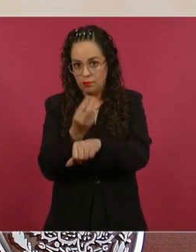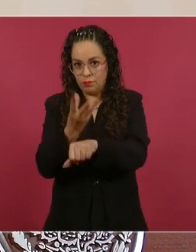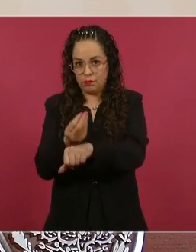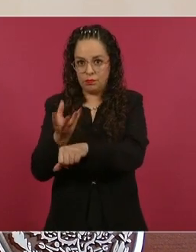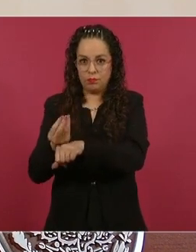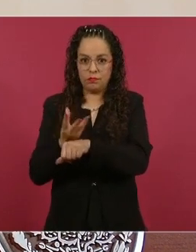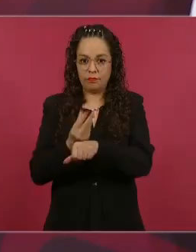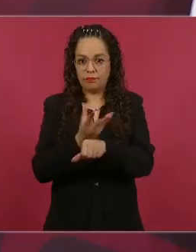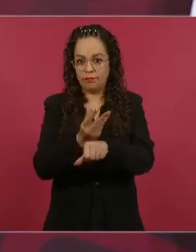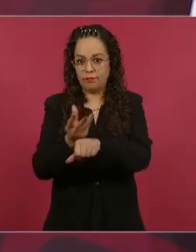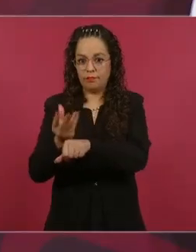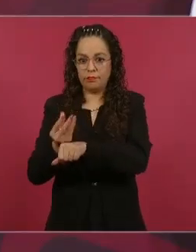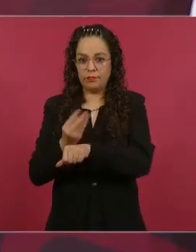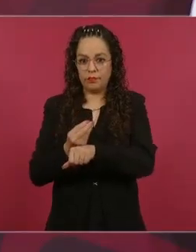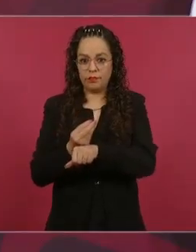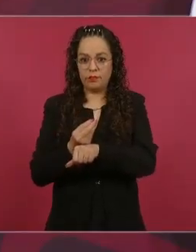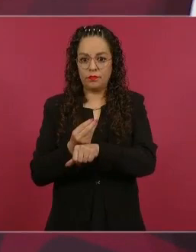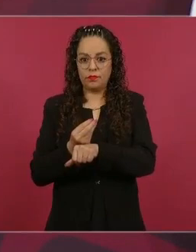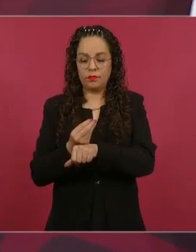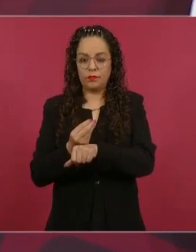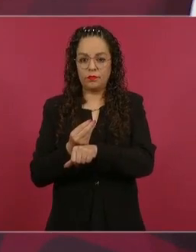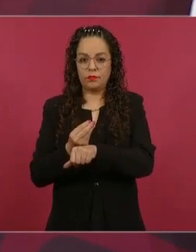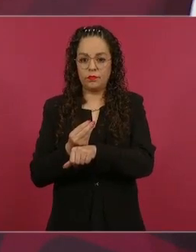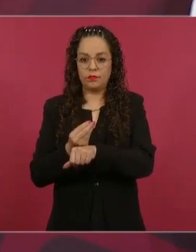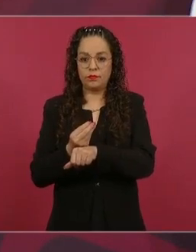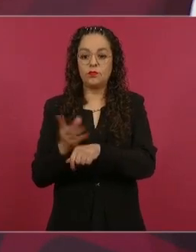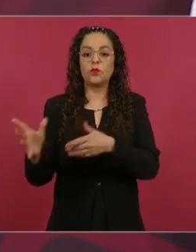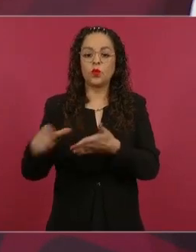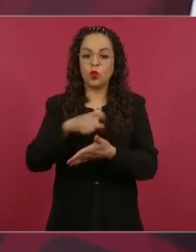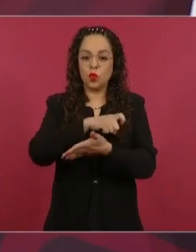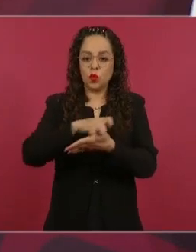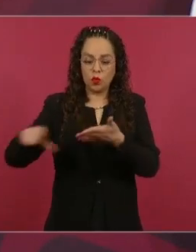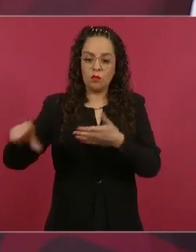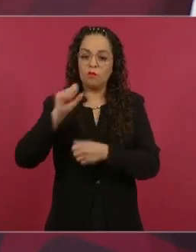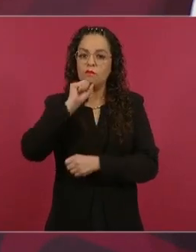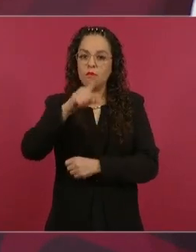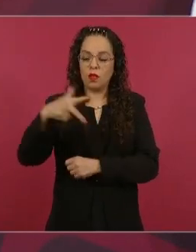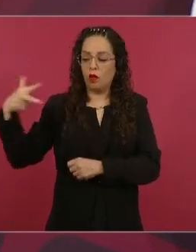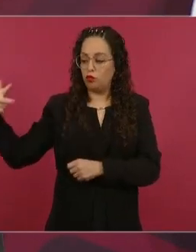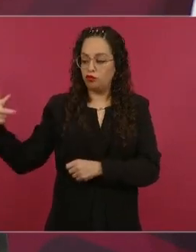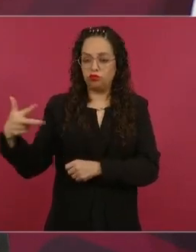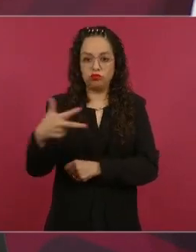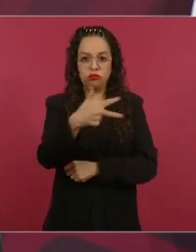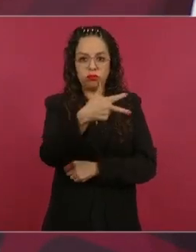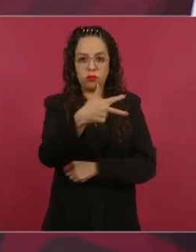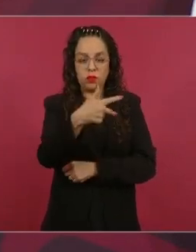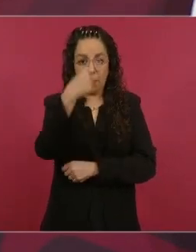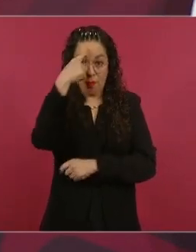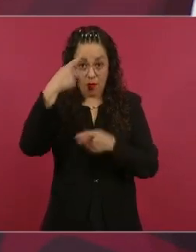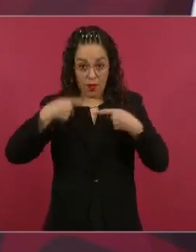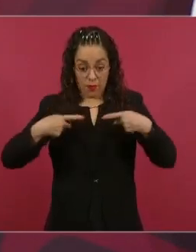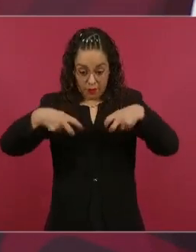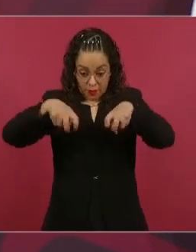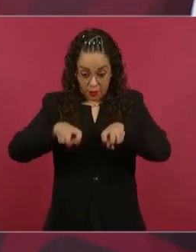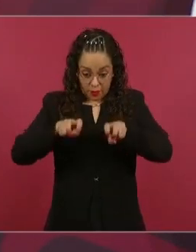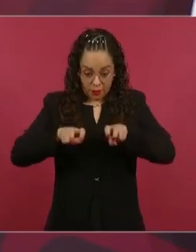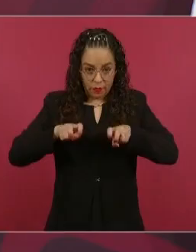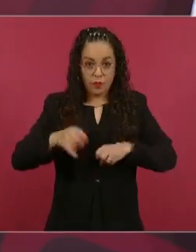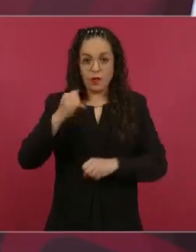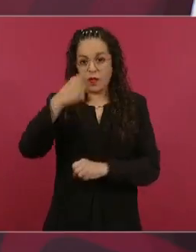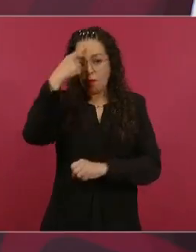están adquiriendo trenes, tanto de carga como de pasajeros, para cubrir la